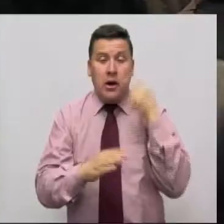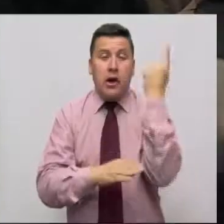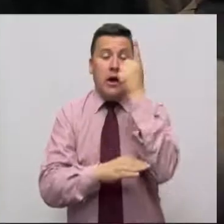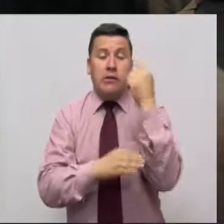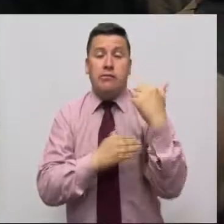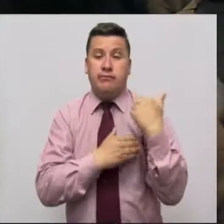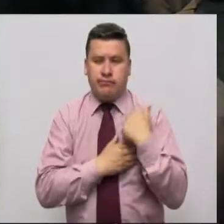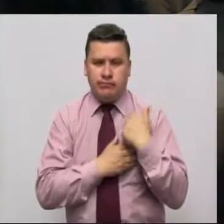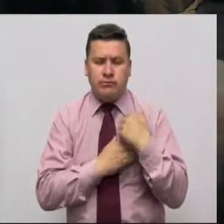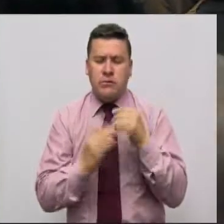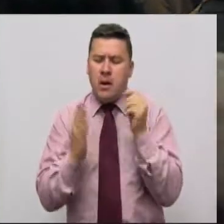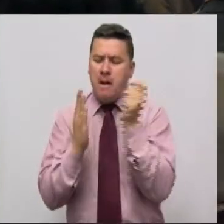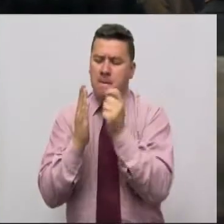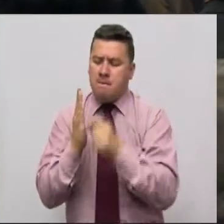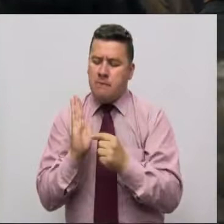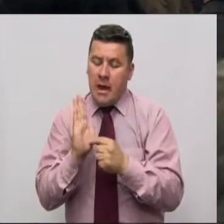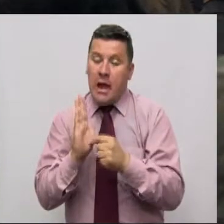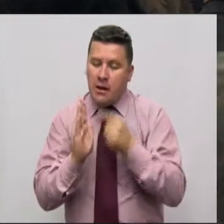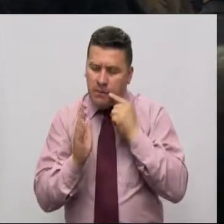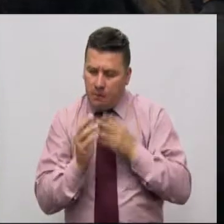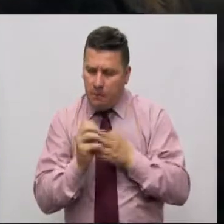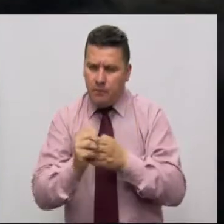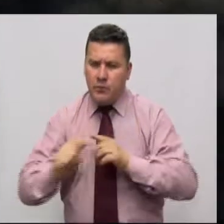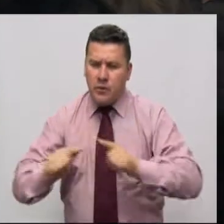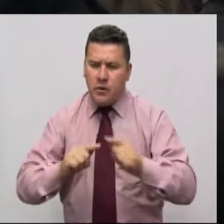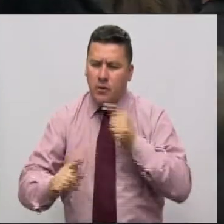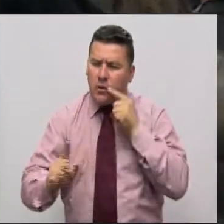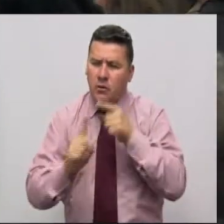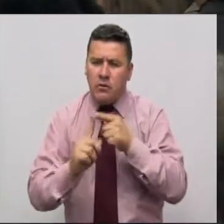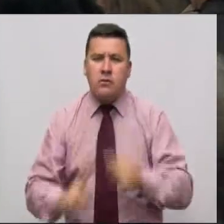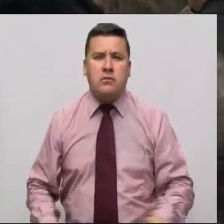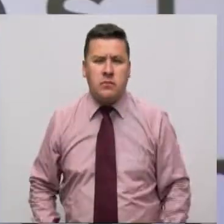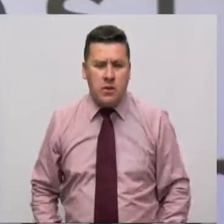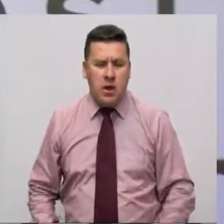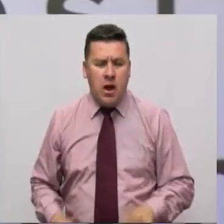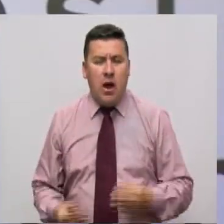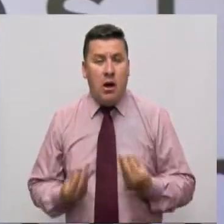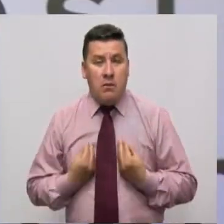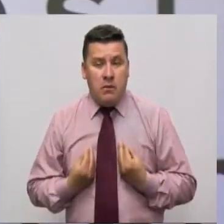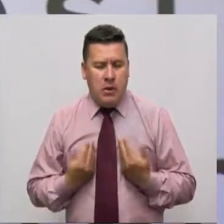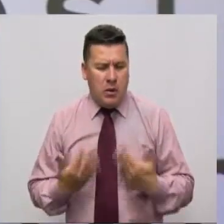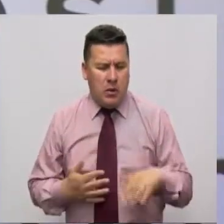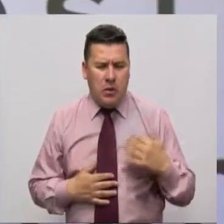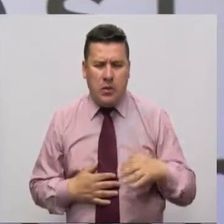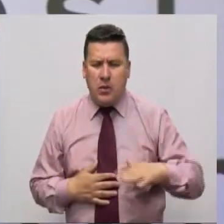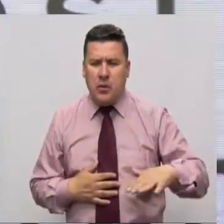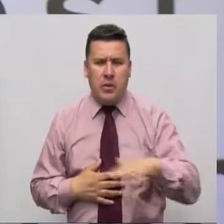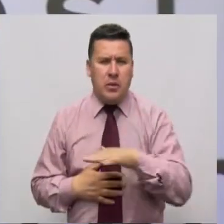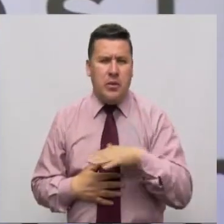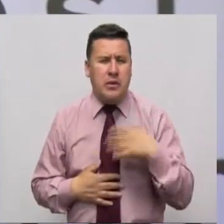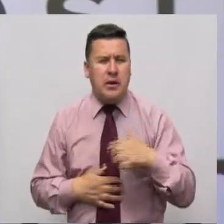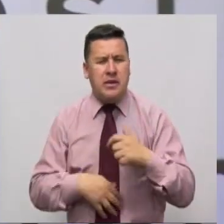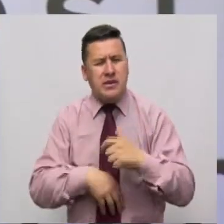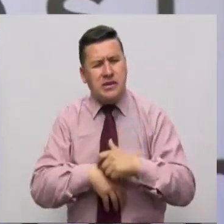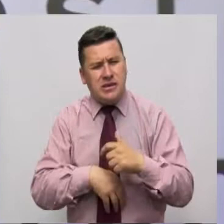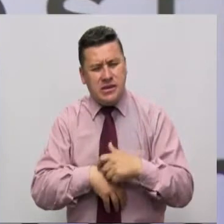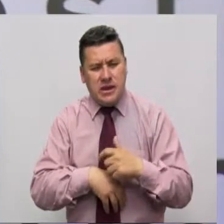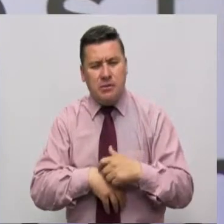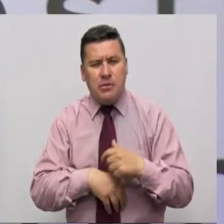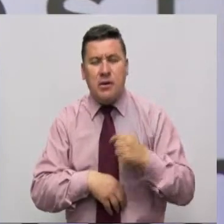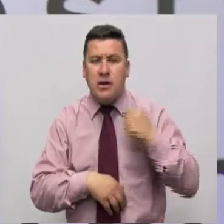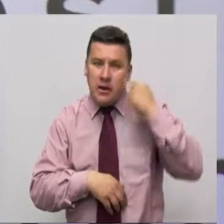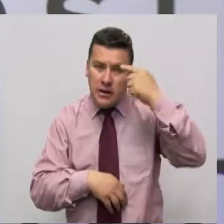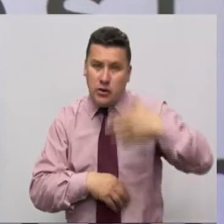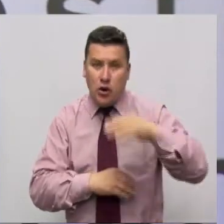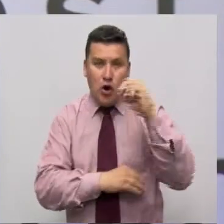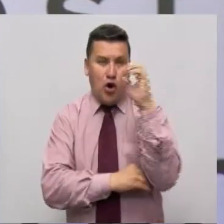General, Maya Villazón trazó una hoja de ruta en la que basó su administración. Estamos viviendo uno de esos